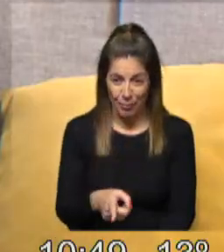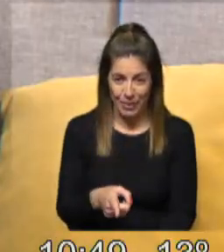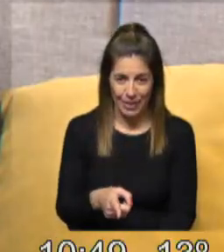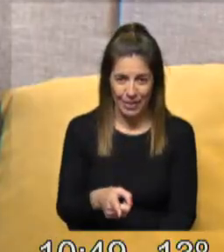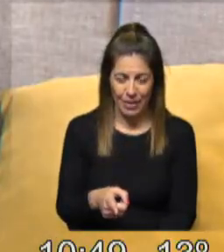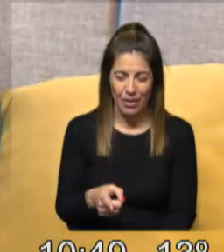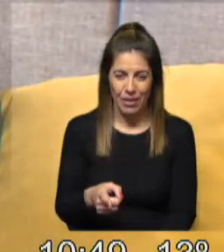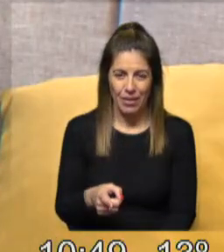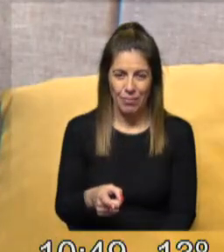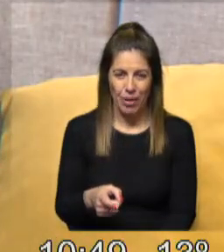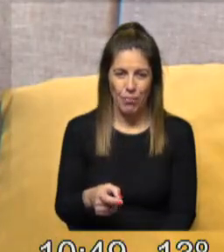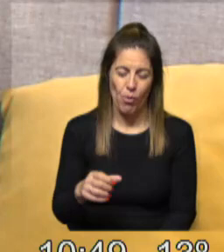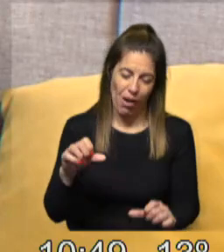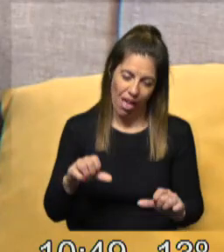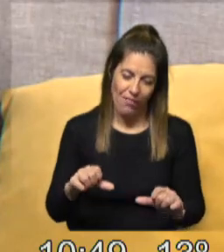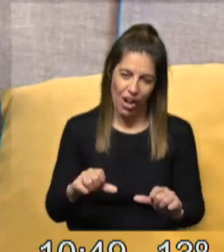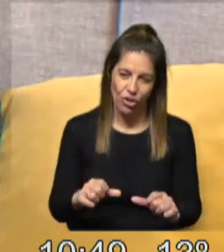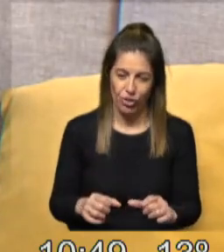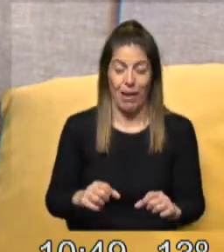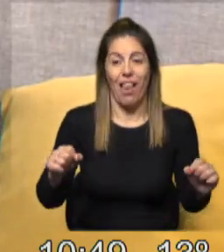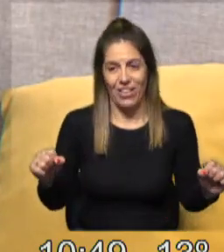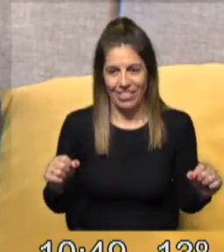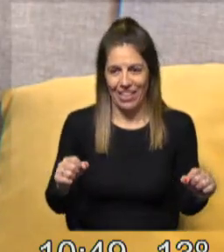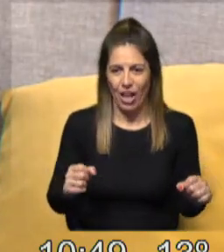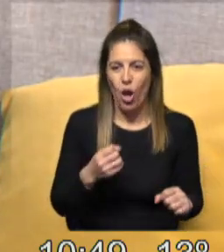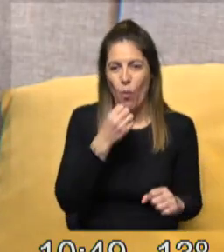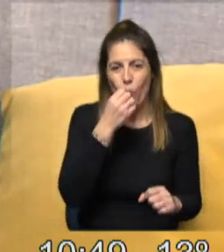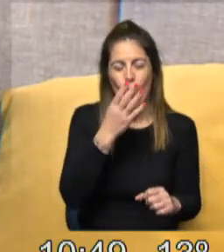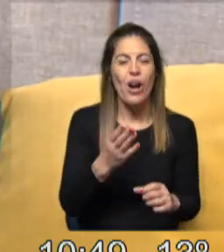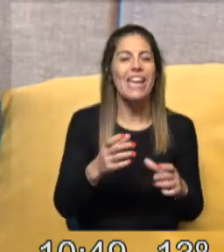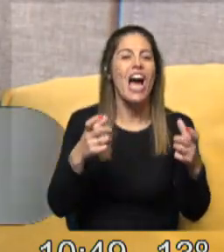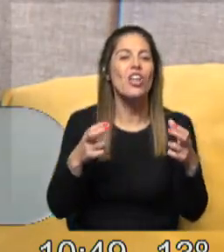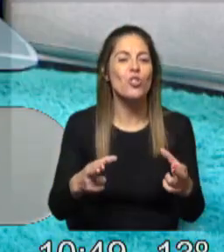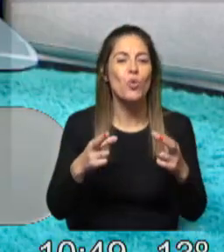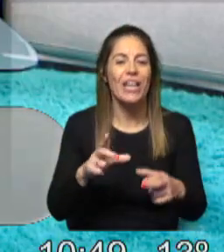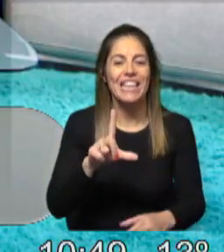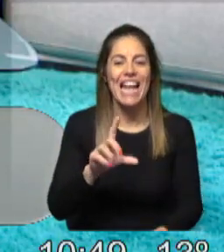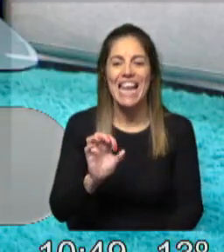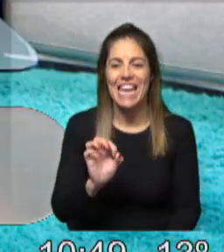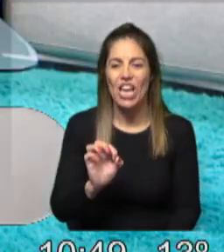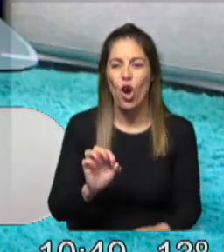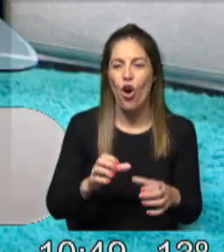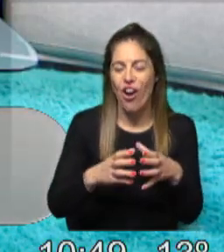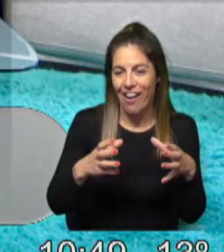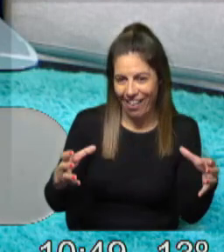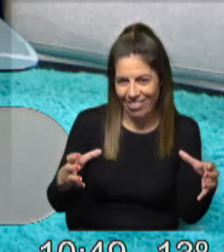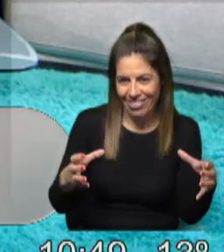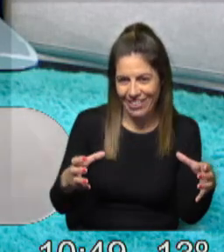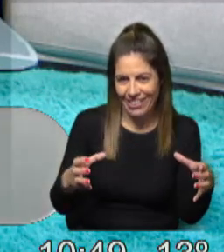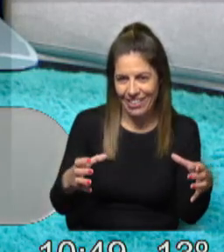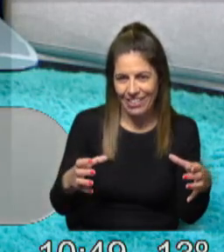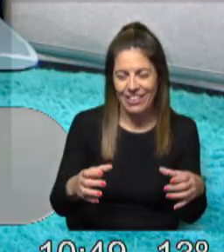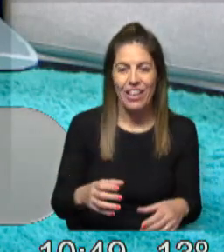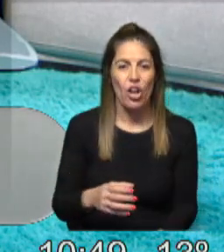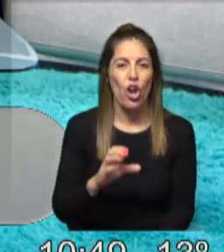venimos muy, muy para abajo. Buena suerte, Leo Grande, se llama. Esto es una comedia con Emma